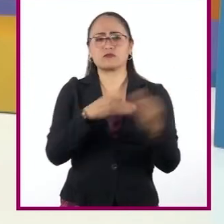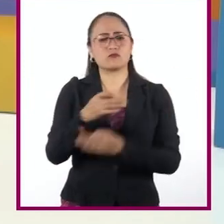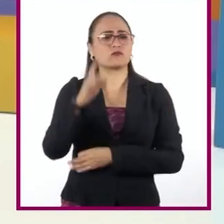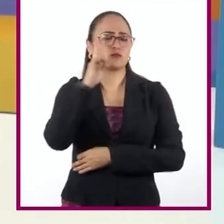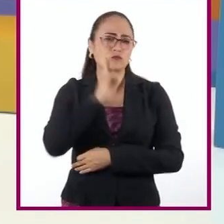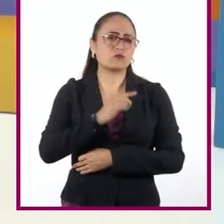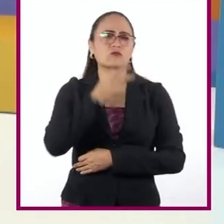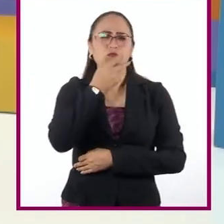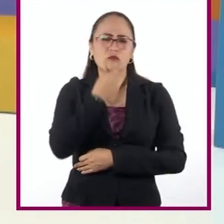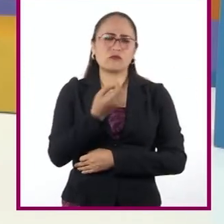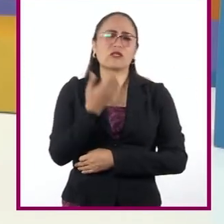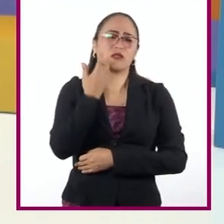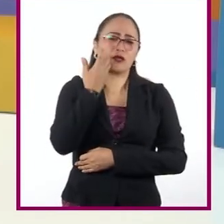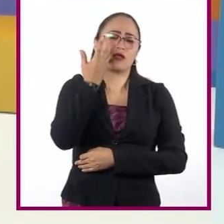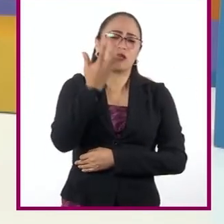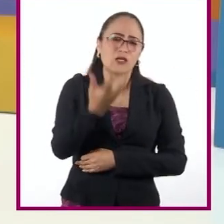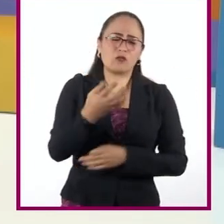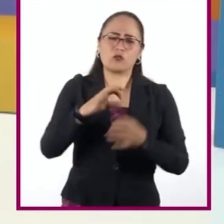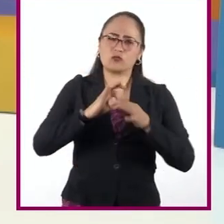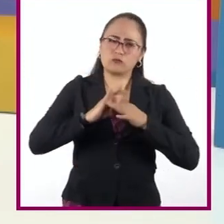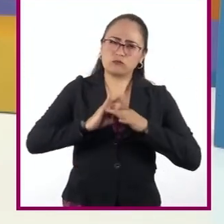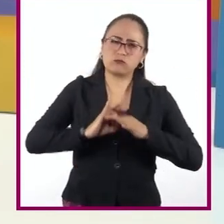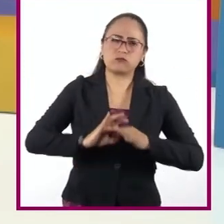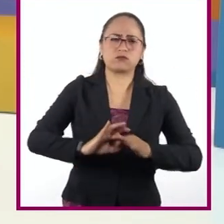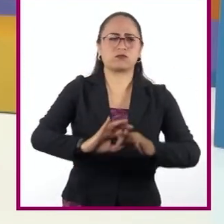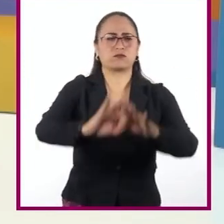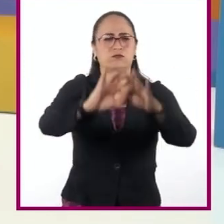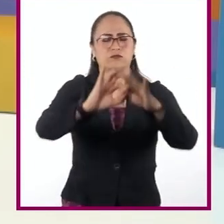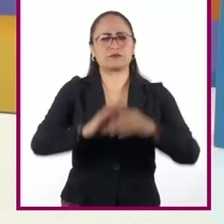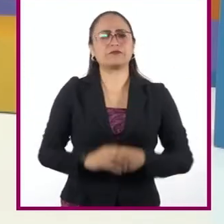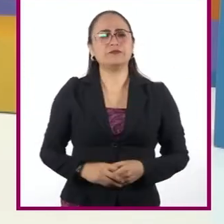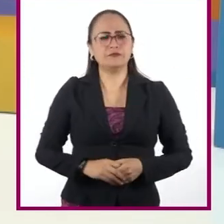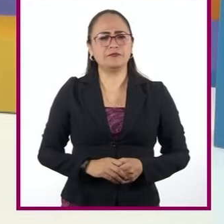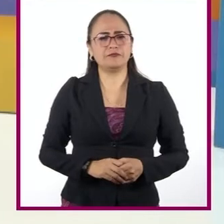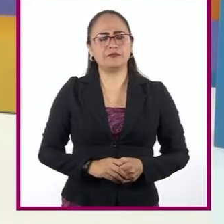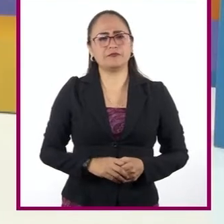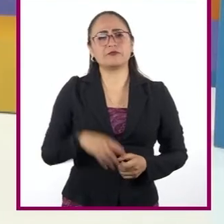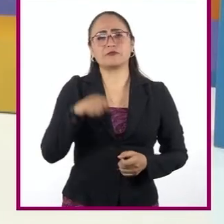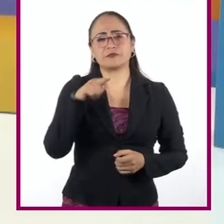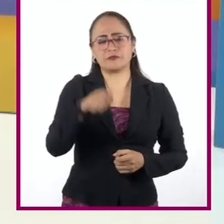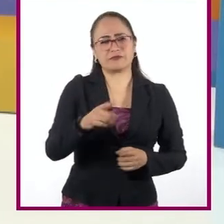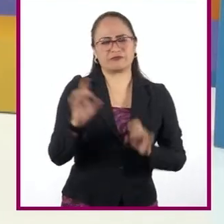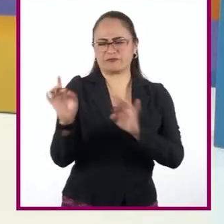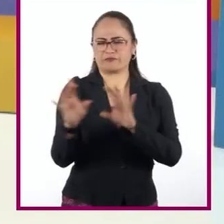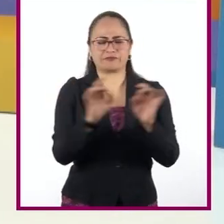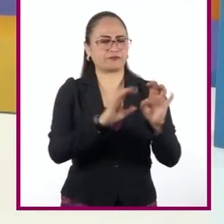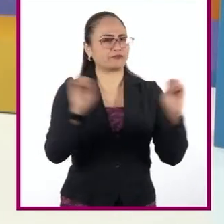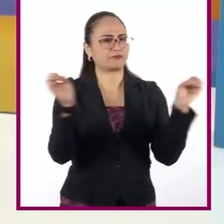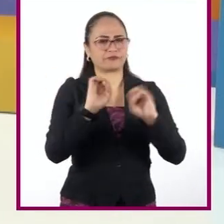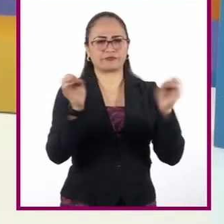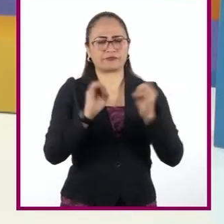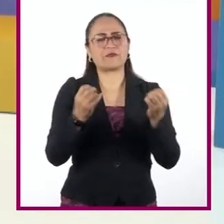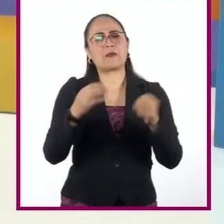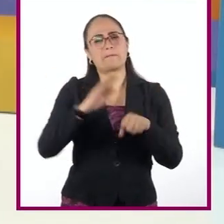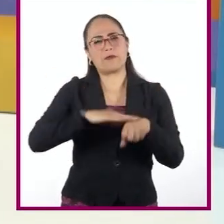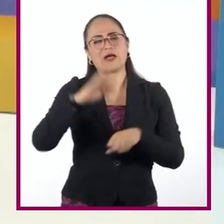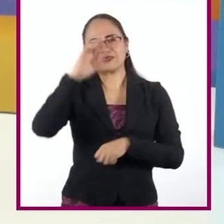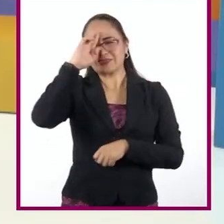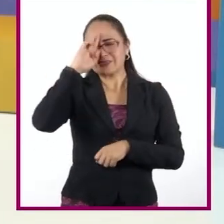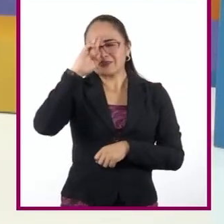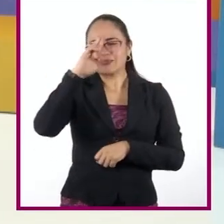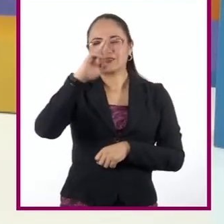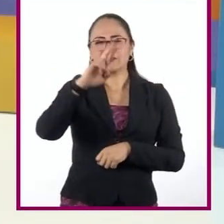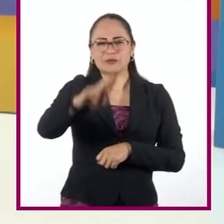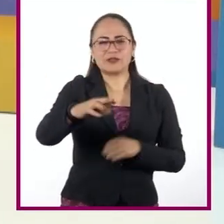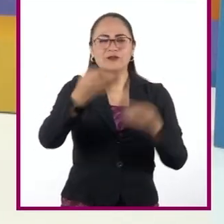avanzar por un camino armónico, donde se privilegie la ausencia de conflictos y el respeto sea un pilar